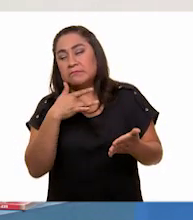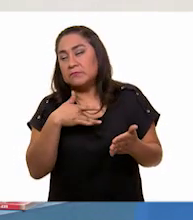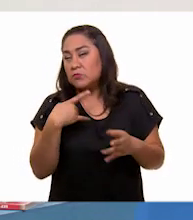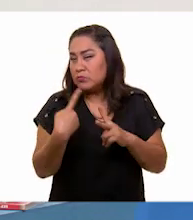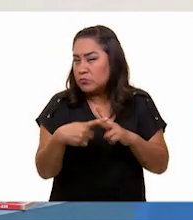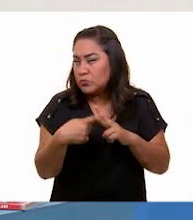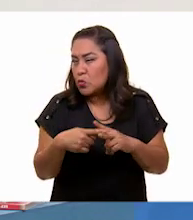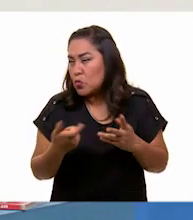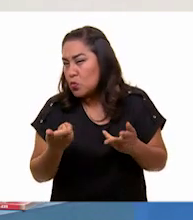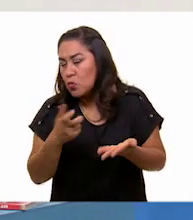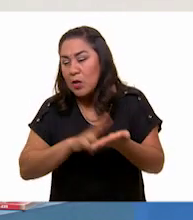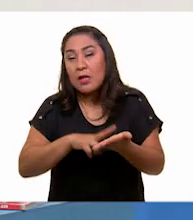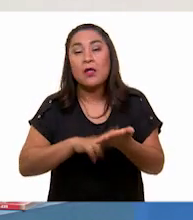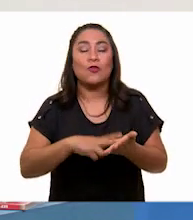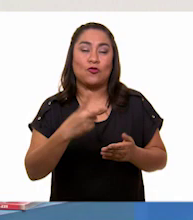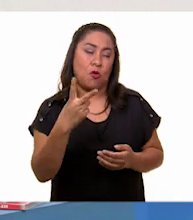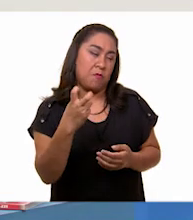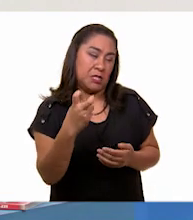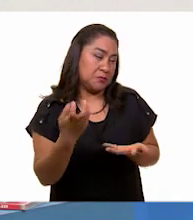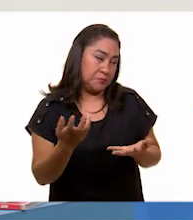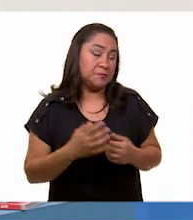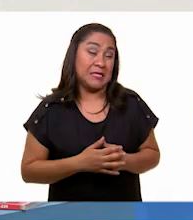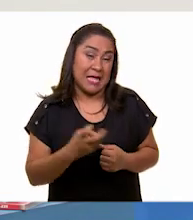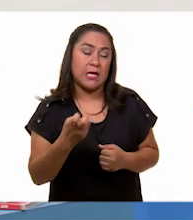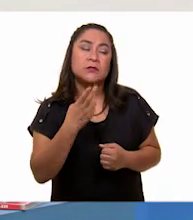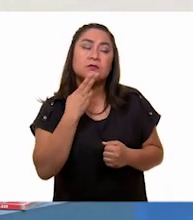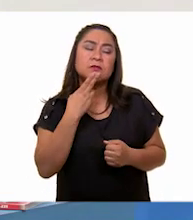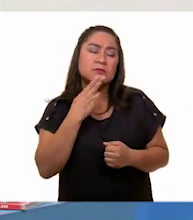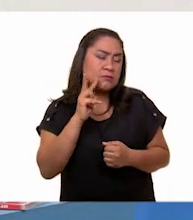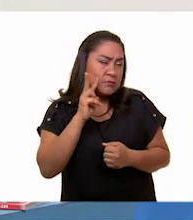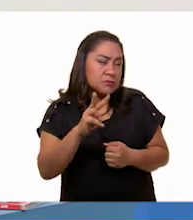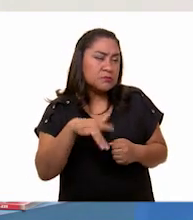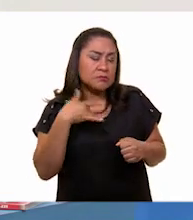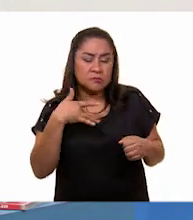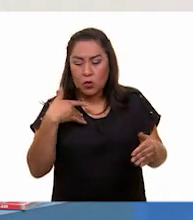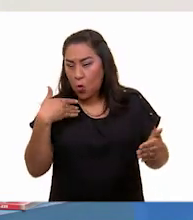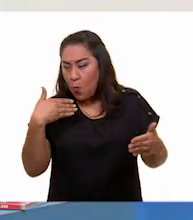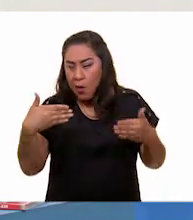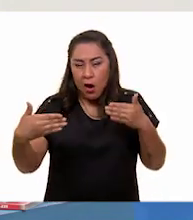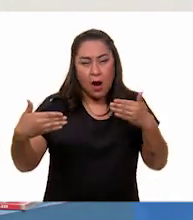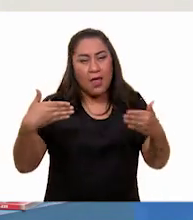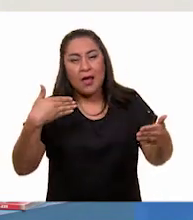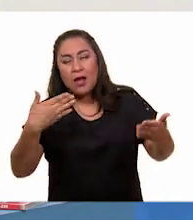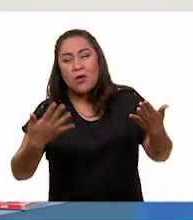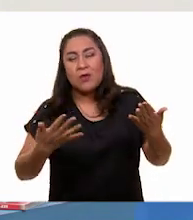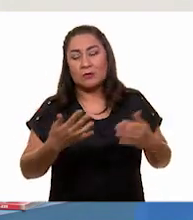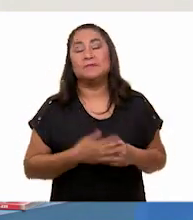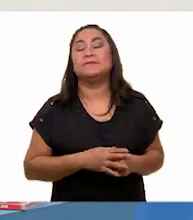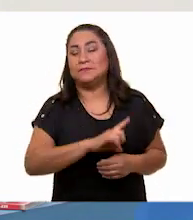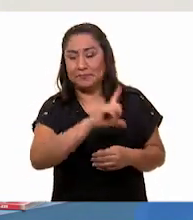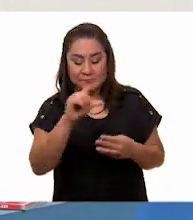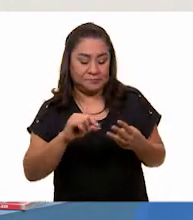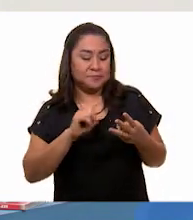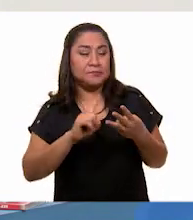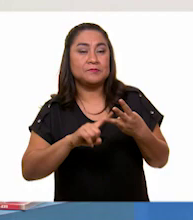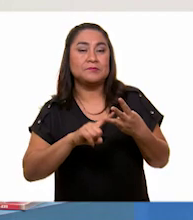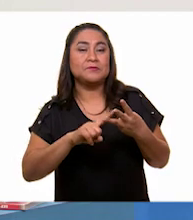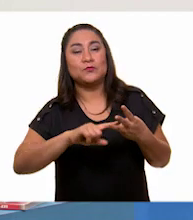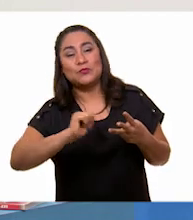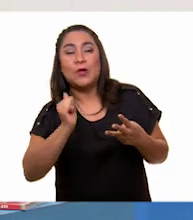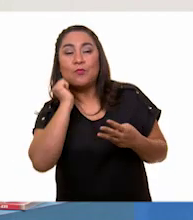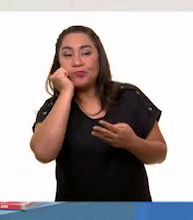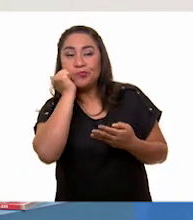estimación 2 pesos. Pues nos sirve para comparar. Y ahora sigamos con el siguiente jabón,